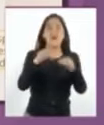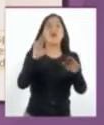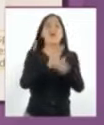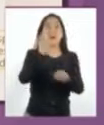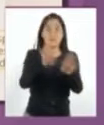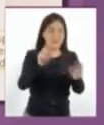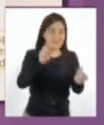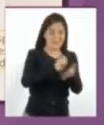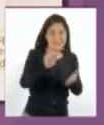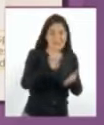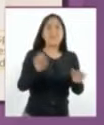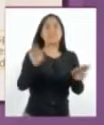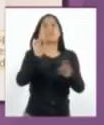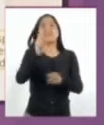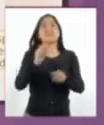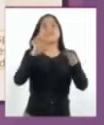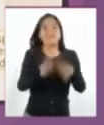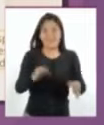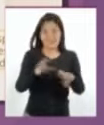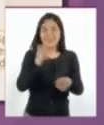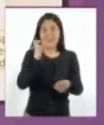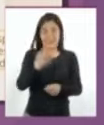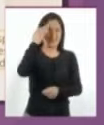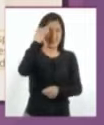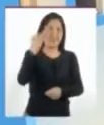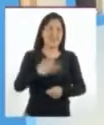escritos que nos expliquen este periodo.